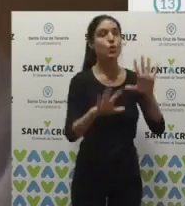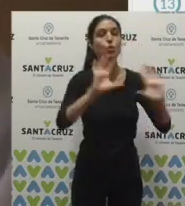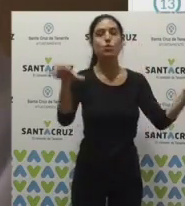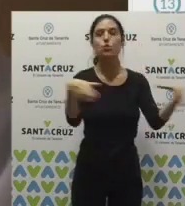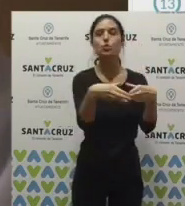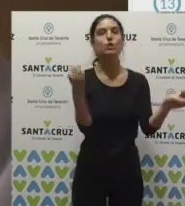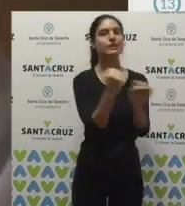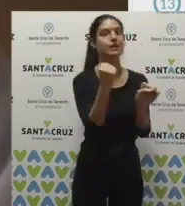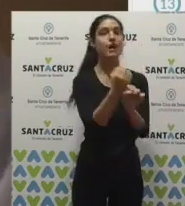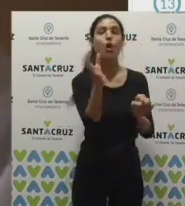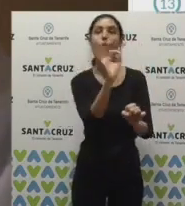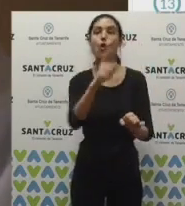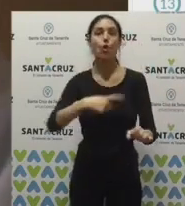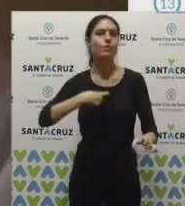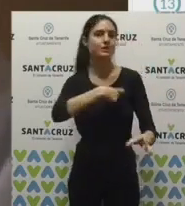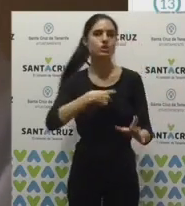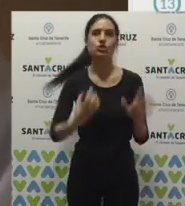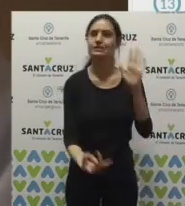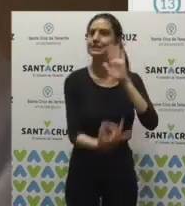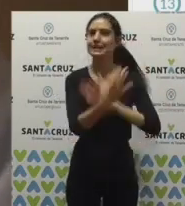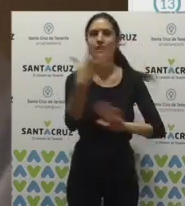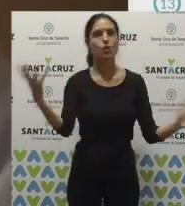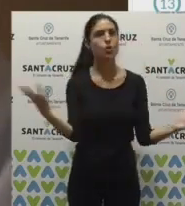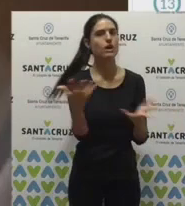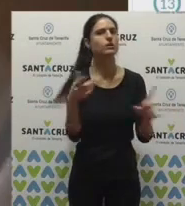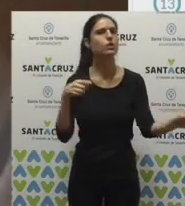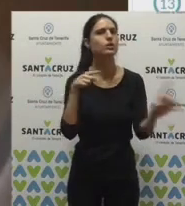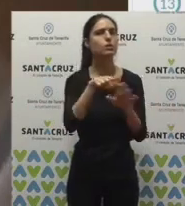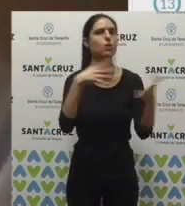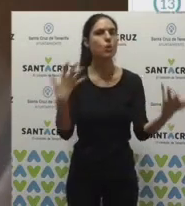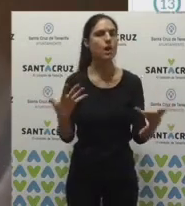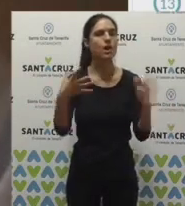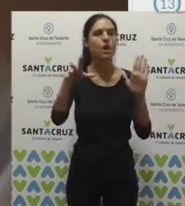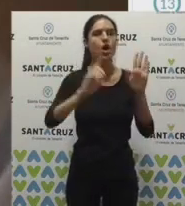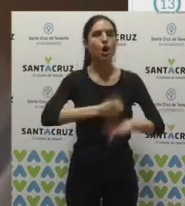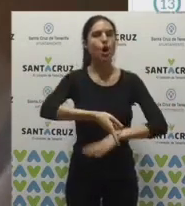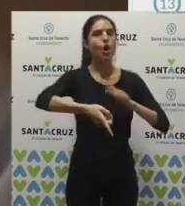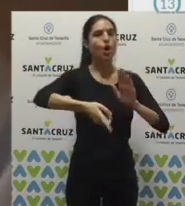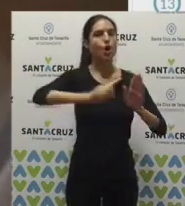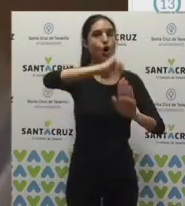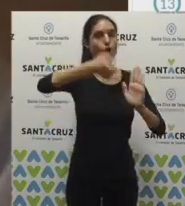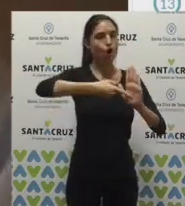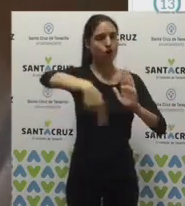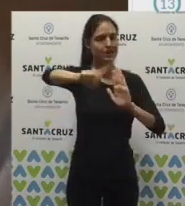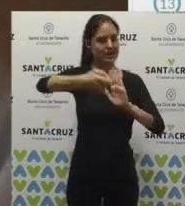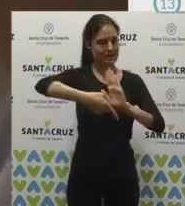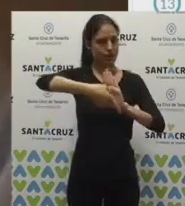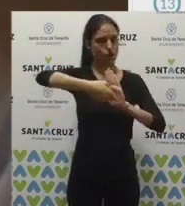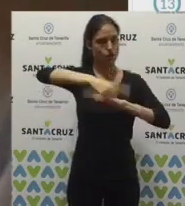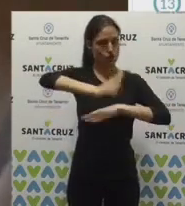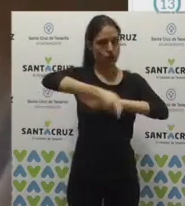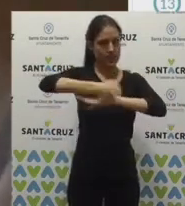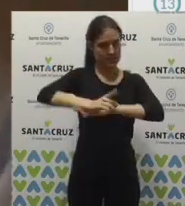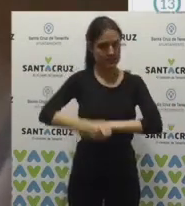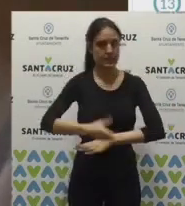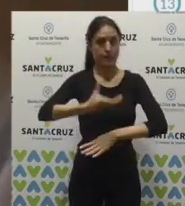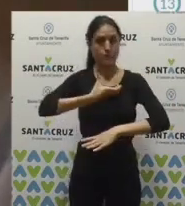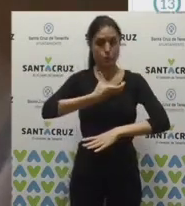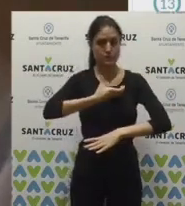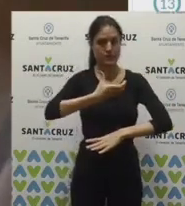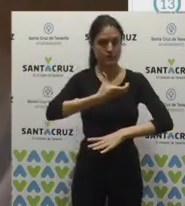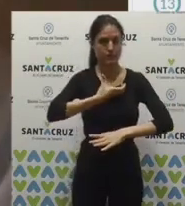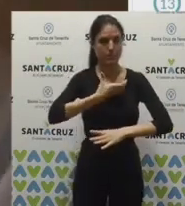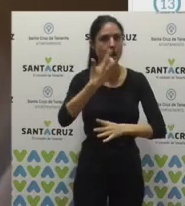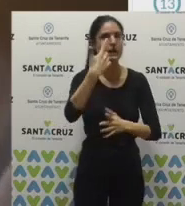trabajo una comisión que ponga en duda o revise las ordenanzas municipales que afectan a la posibilidad de generar